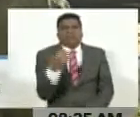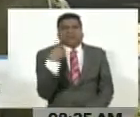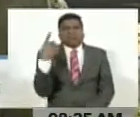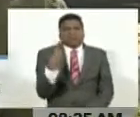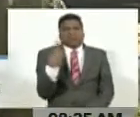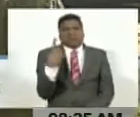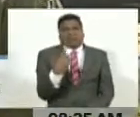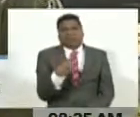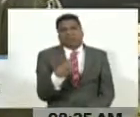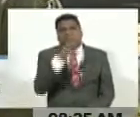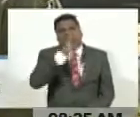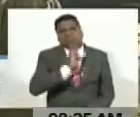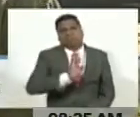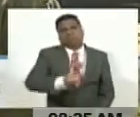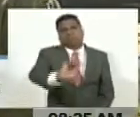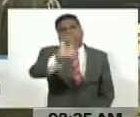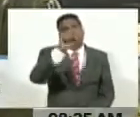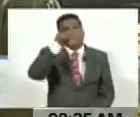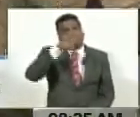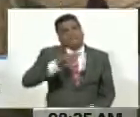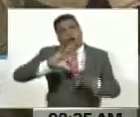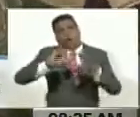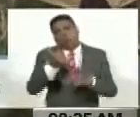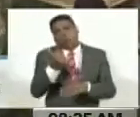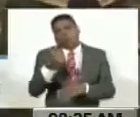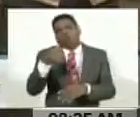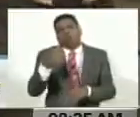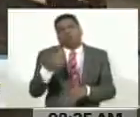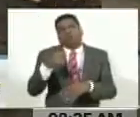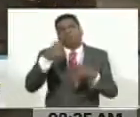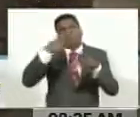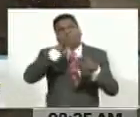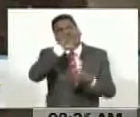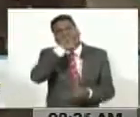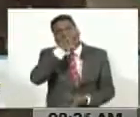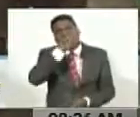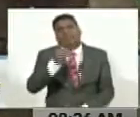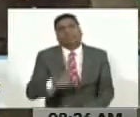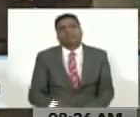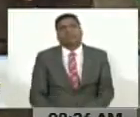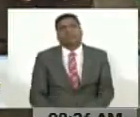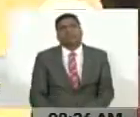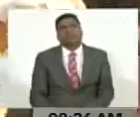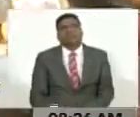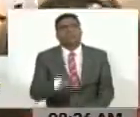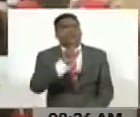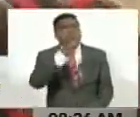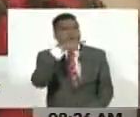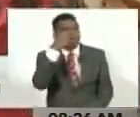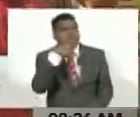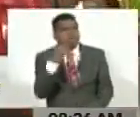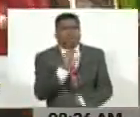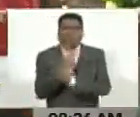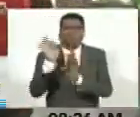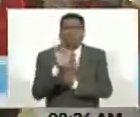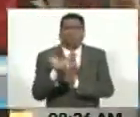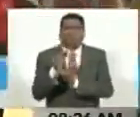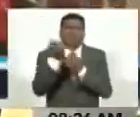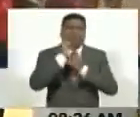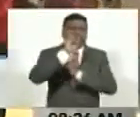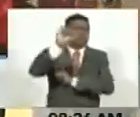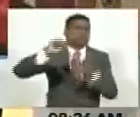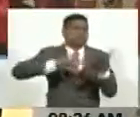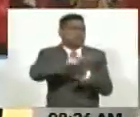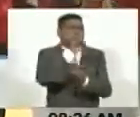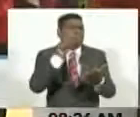los ejemplares de fauna que se encuentran en el Parque Zoológico de Caricuao. La comunidad de la parroquia Caricuao pide no politizar esta situación y rechazaron las matrices